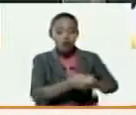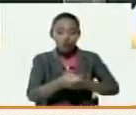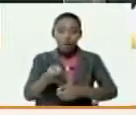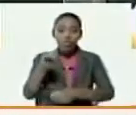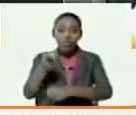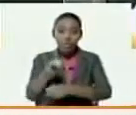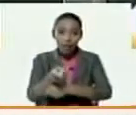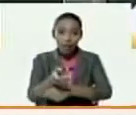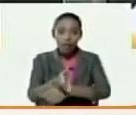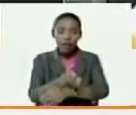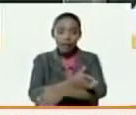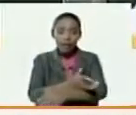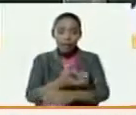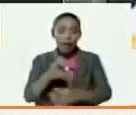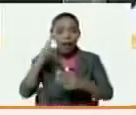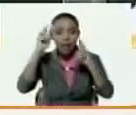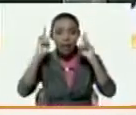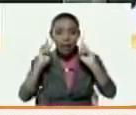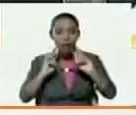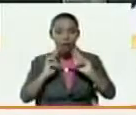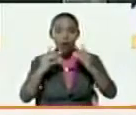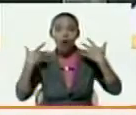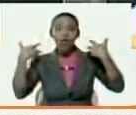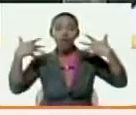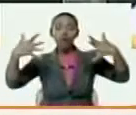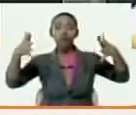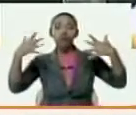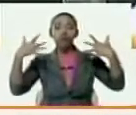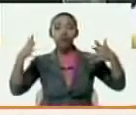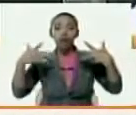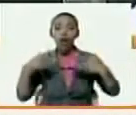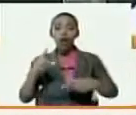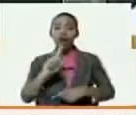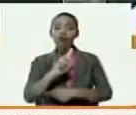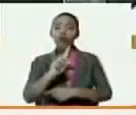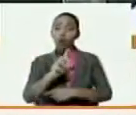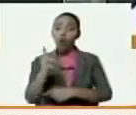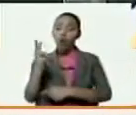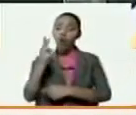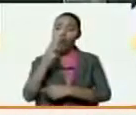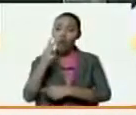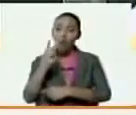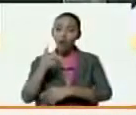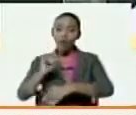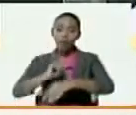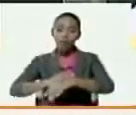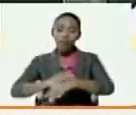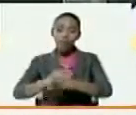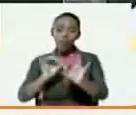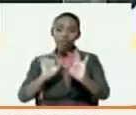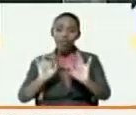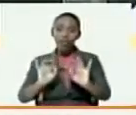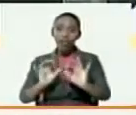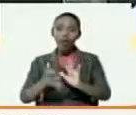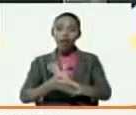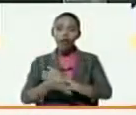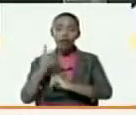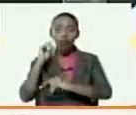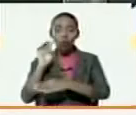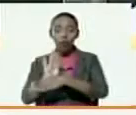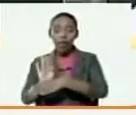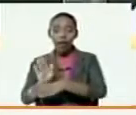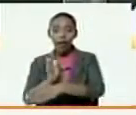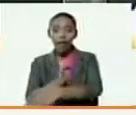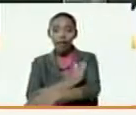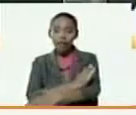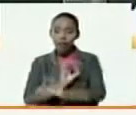perfectamente limpios y ventilados evitar fumar es muy importante tomar todas estas medidas de prevención que